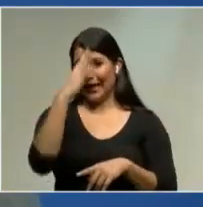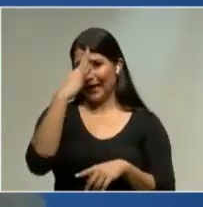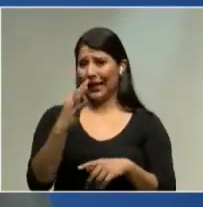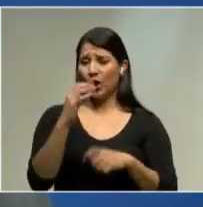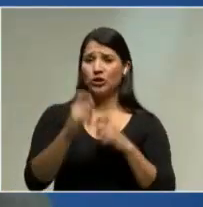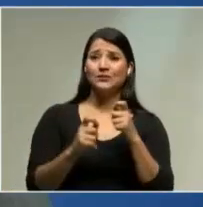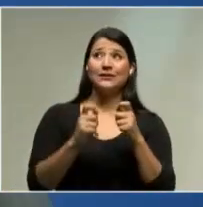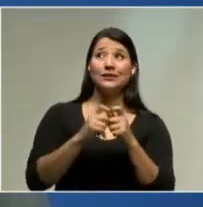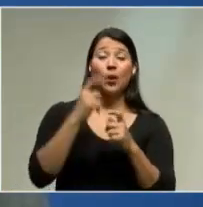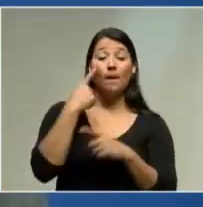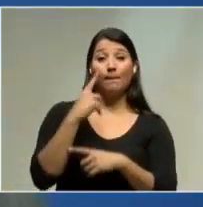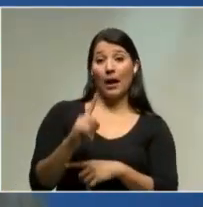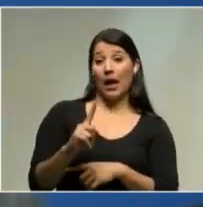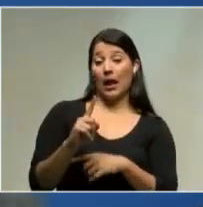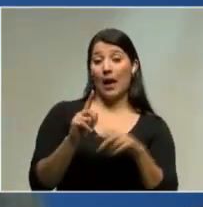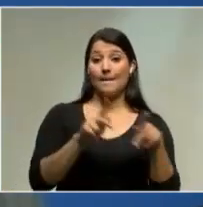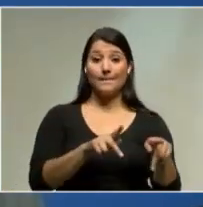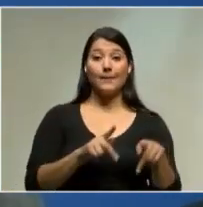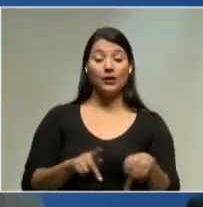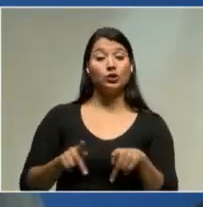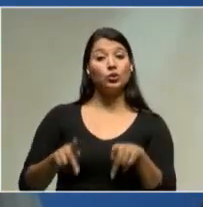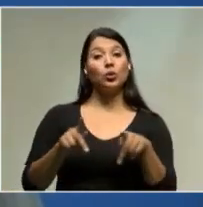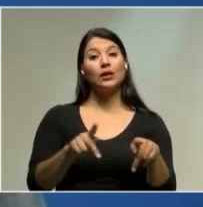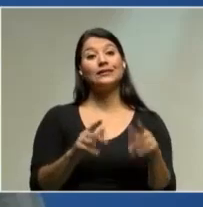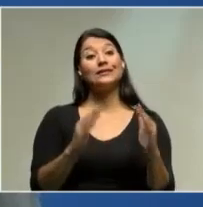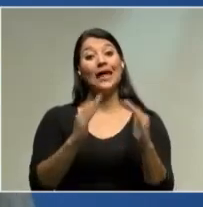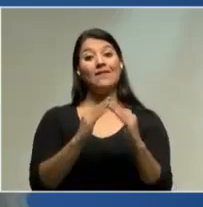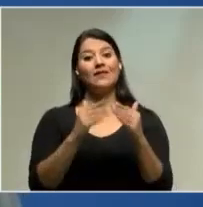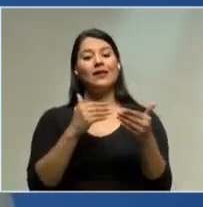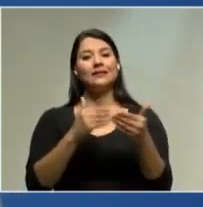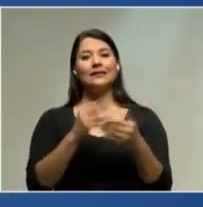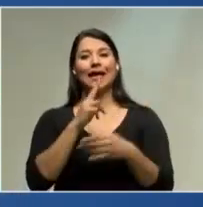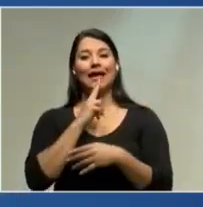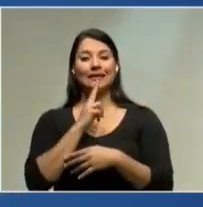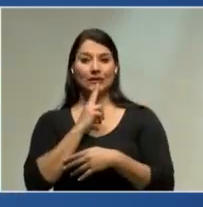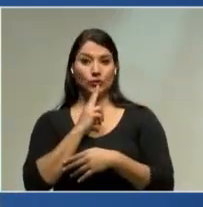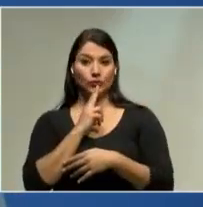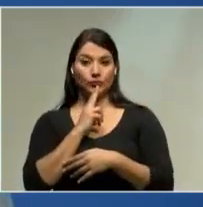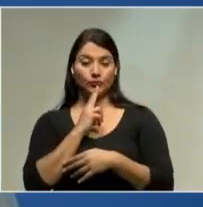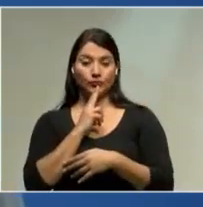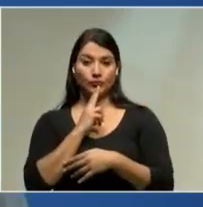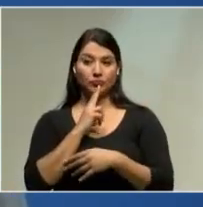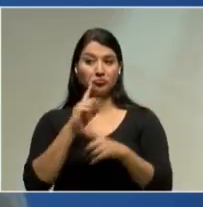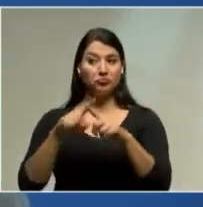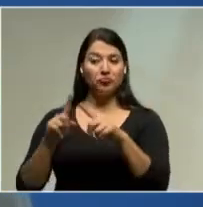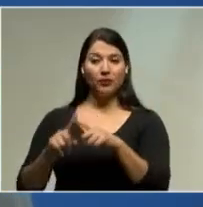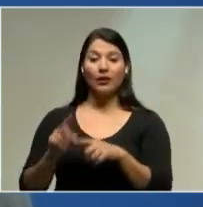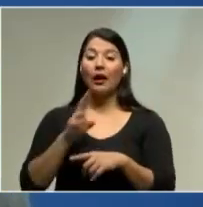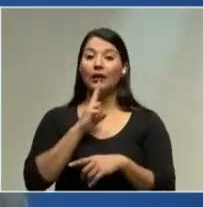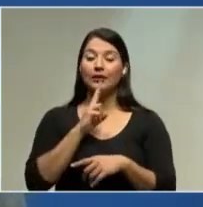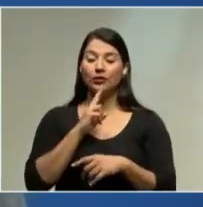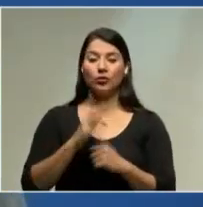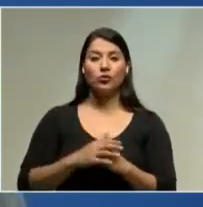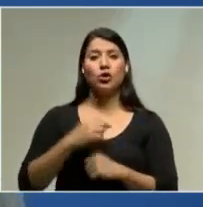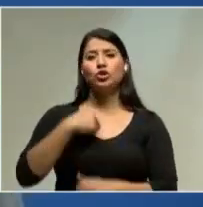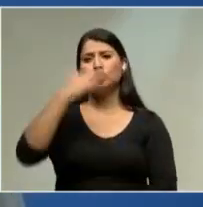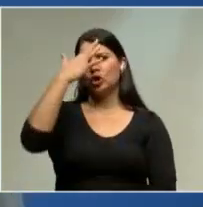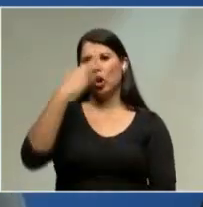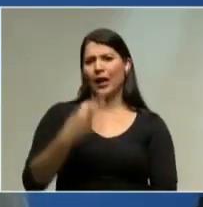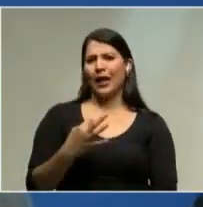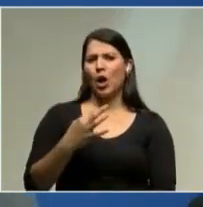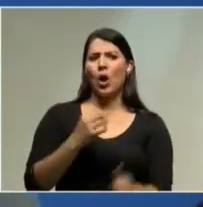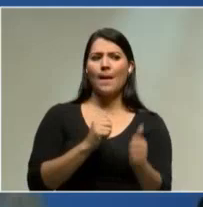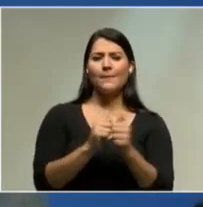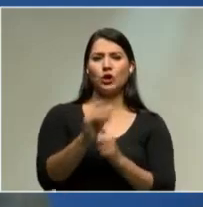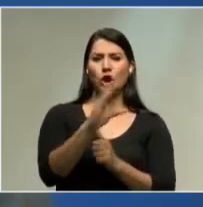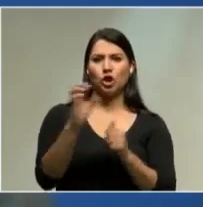particularmente para las personas de Hatillo y de Los Hatillos. Creo que la gran